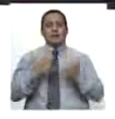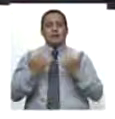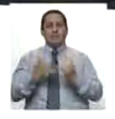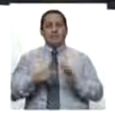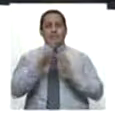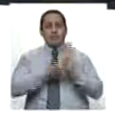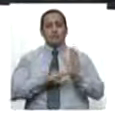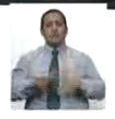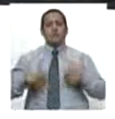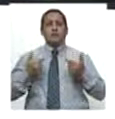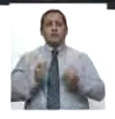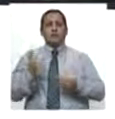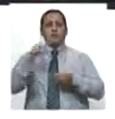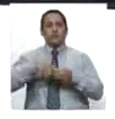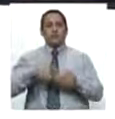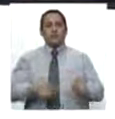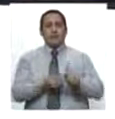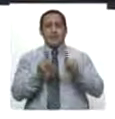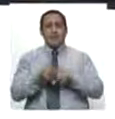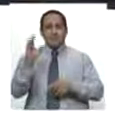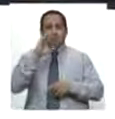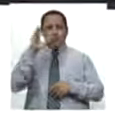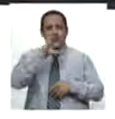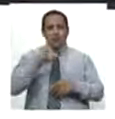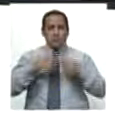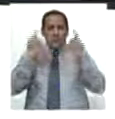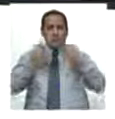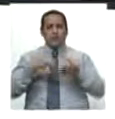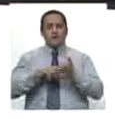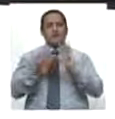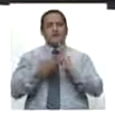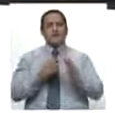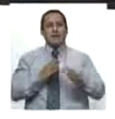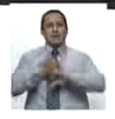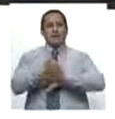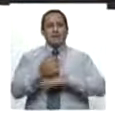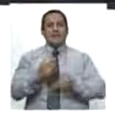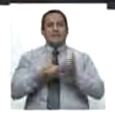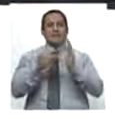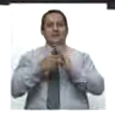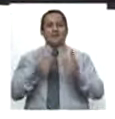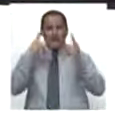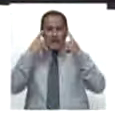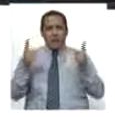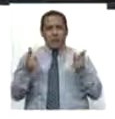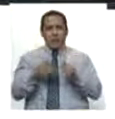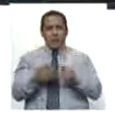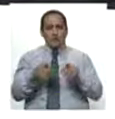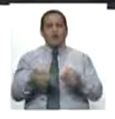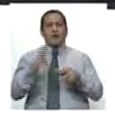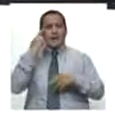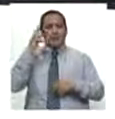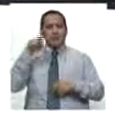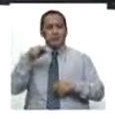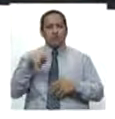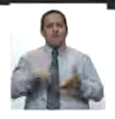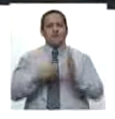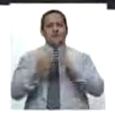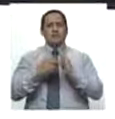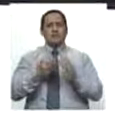en el reglamento podemos incluir, inclusive encontrar las definiciones de qué es accesibilidad, qué son ajustes razonables, qué son